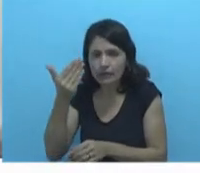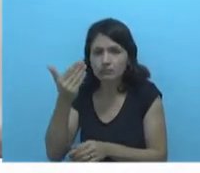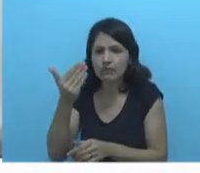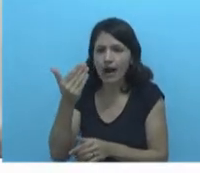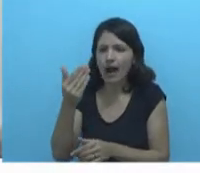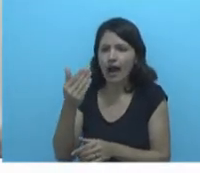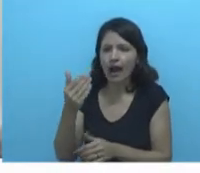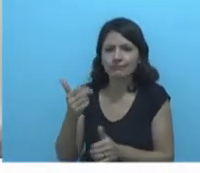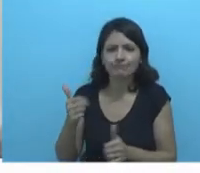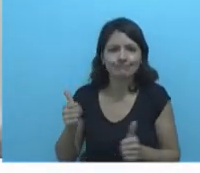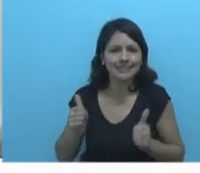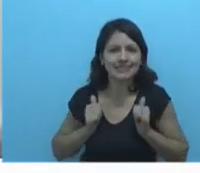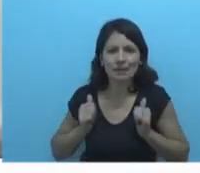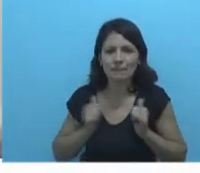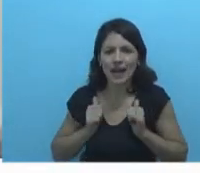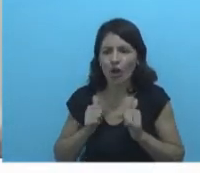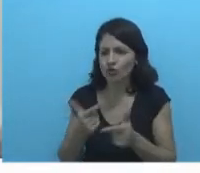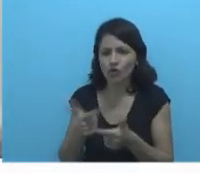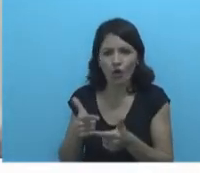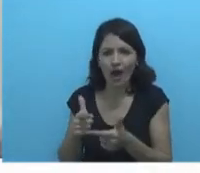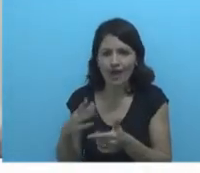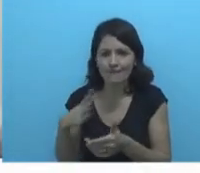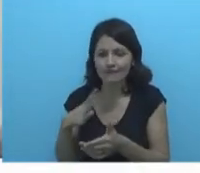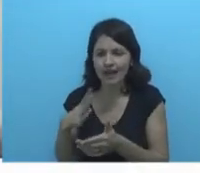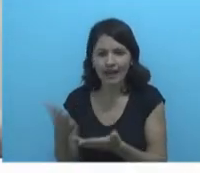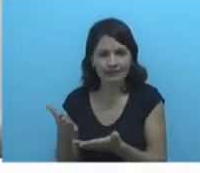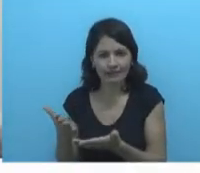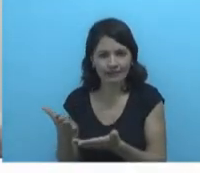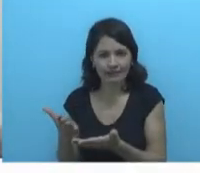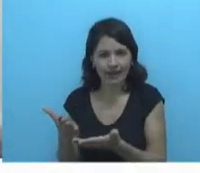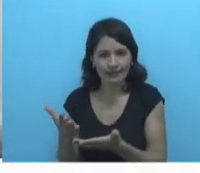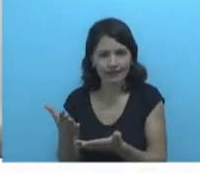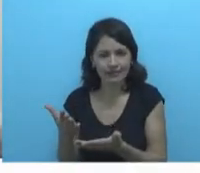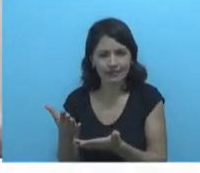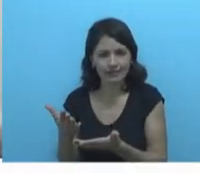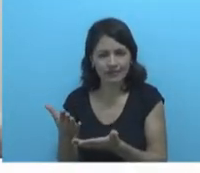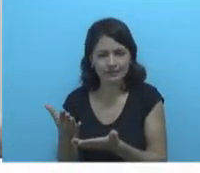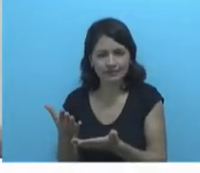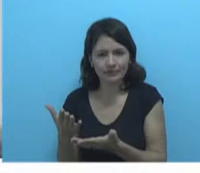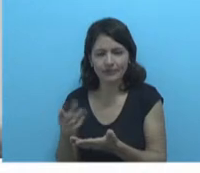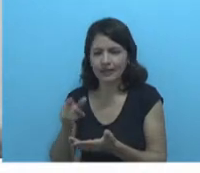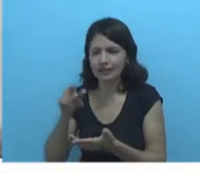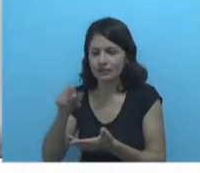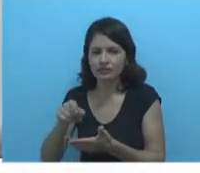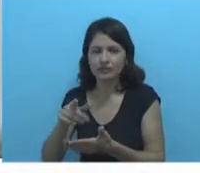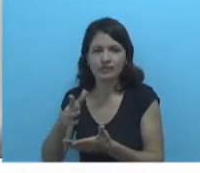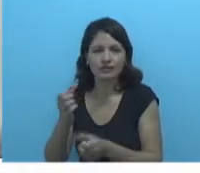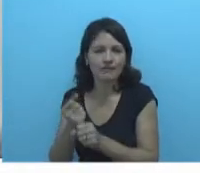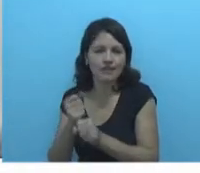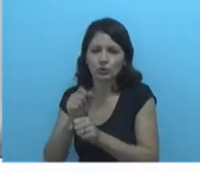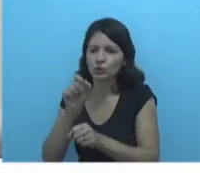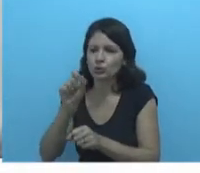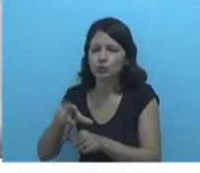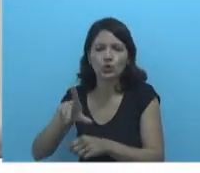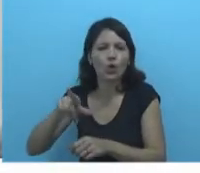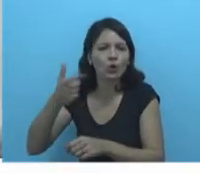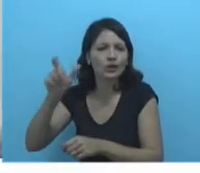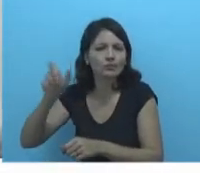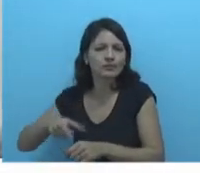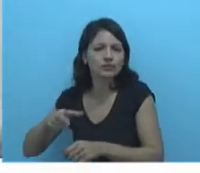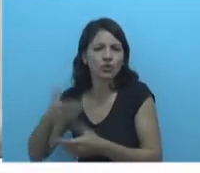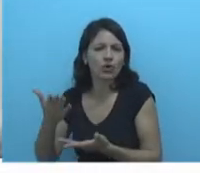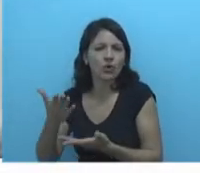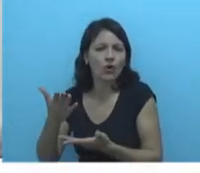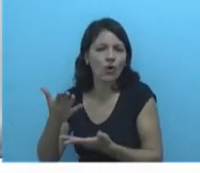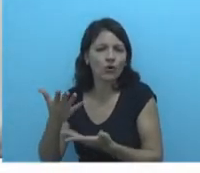de reemplazo, nosotros veríamos paralizado la actividad portuaria y consecuentemente con